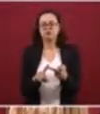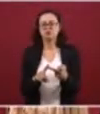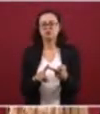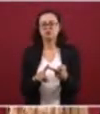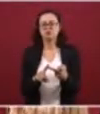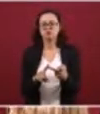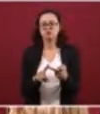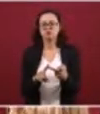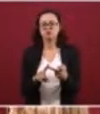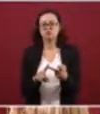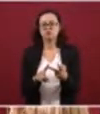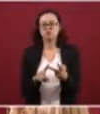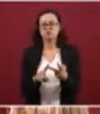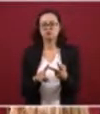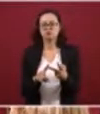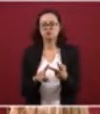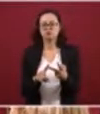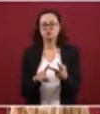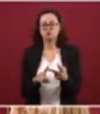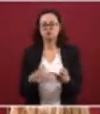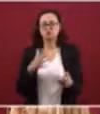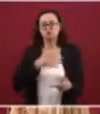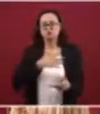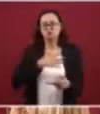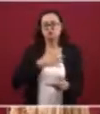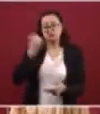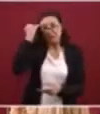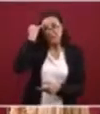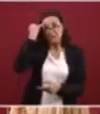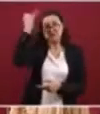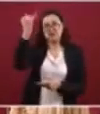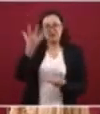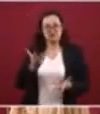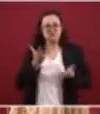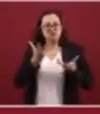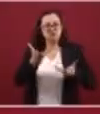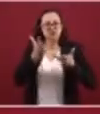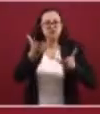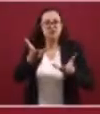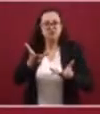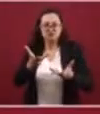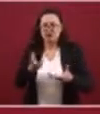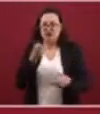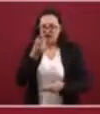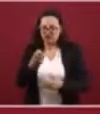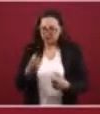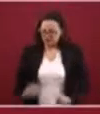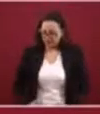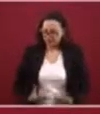las convicciones, no la ambición al poder.